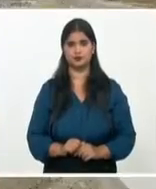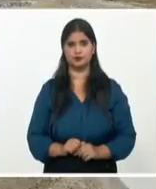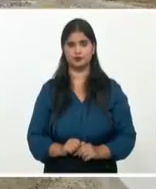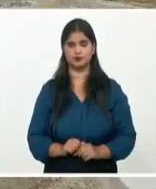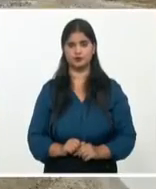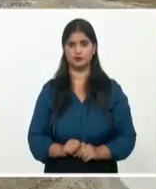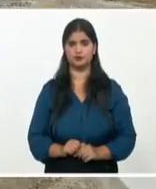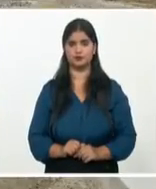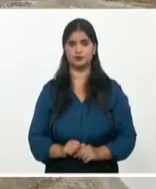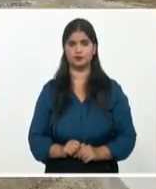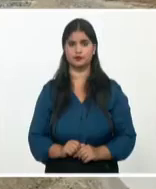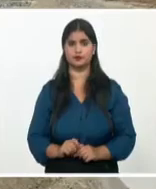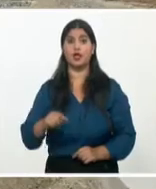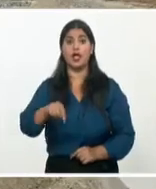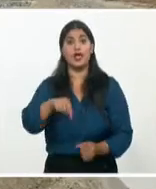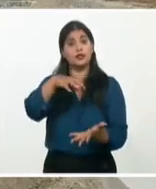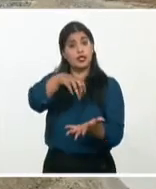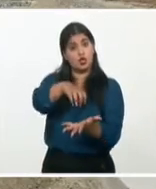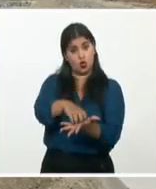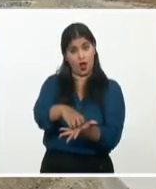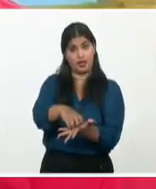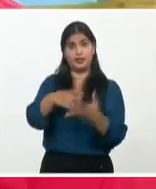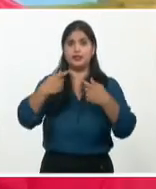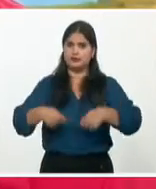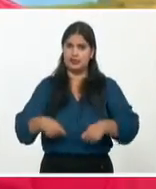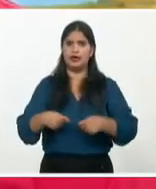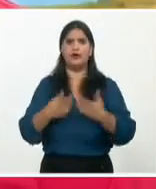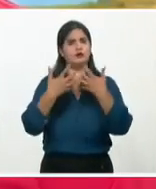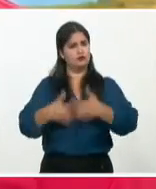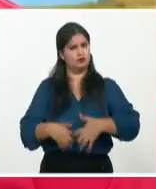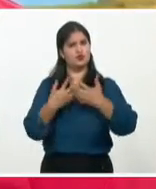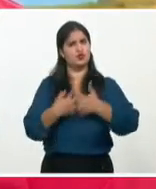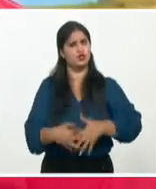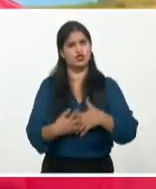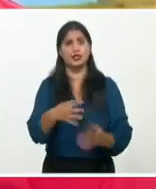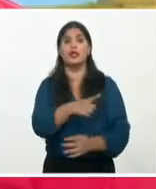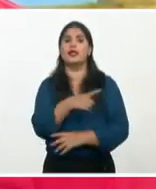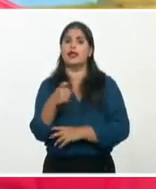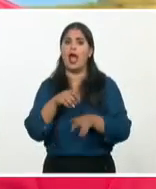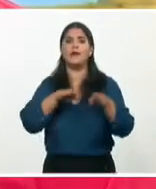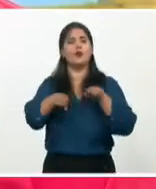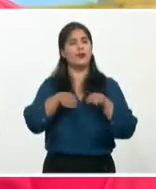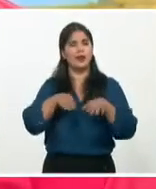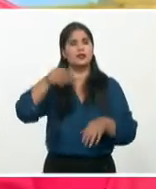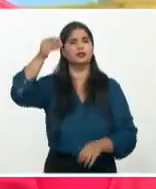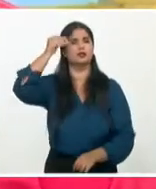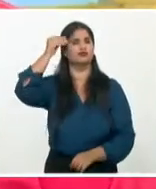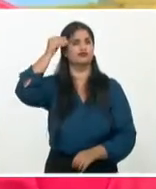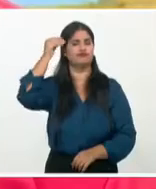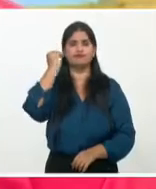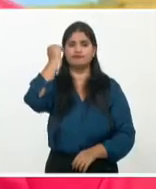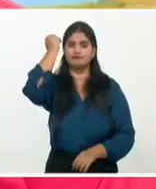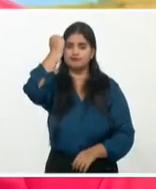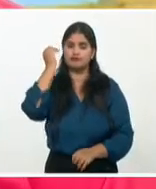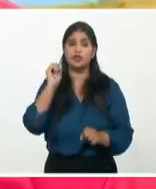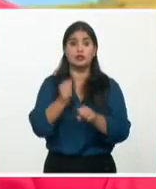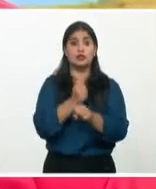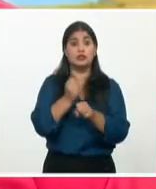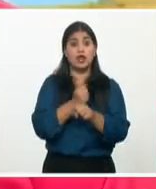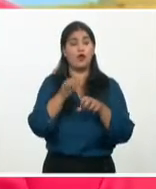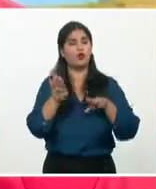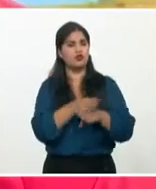comercio exterior. Es una zona muy atípica en correlación a otras UBB, por el trabajo que